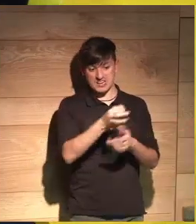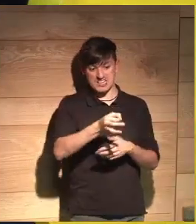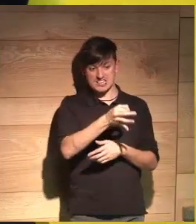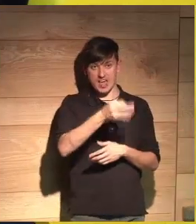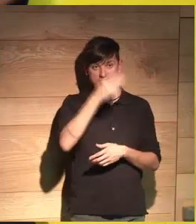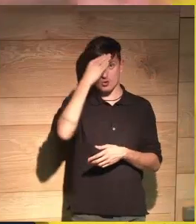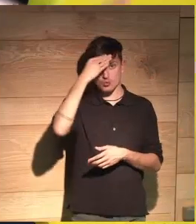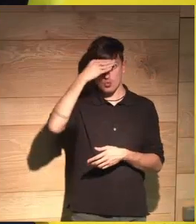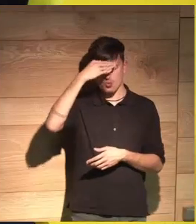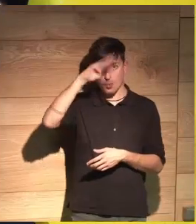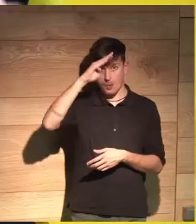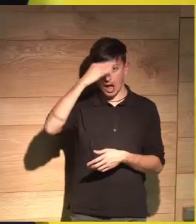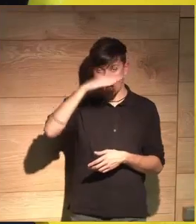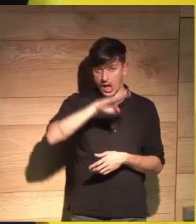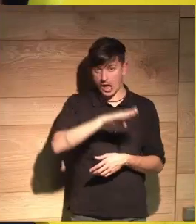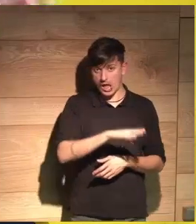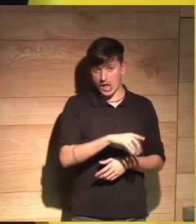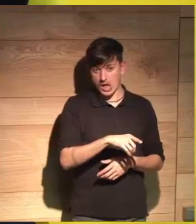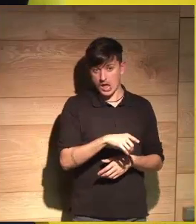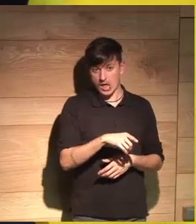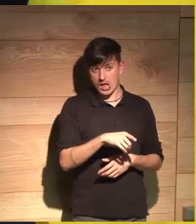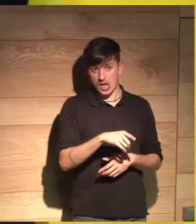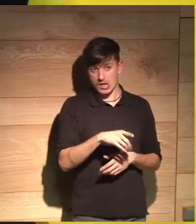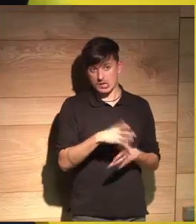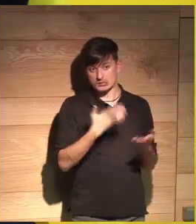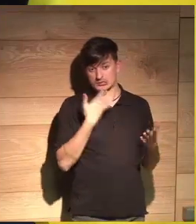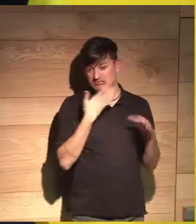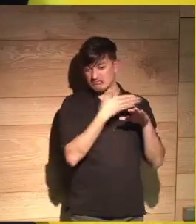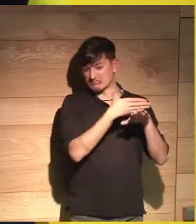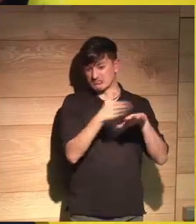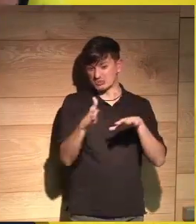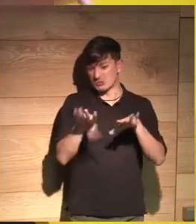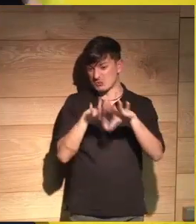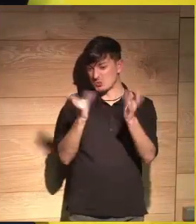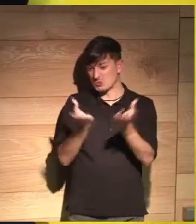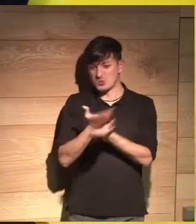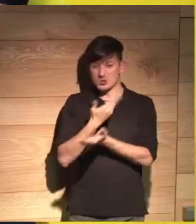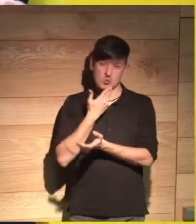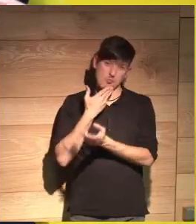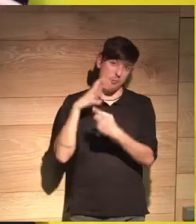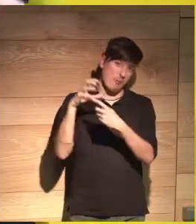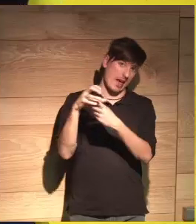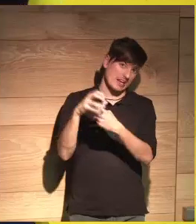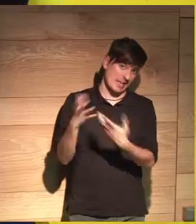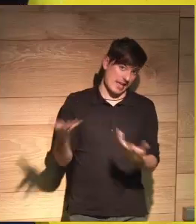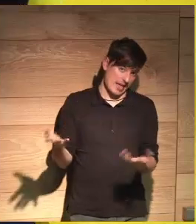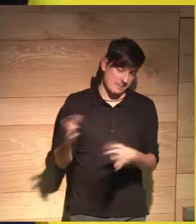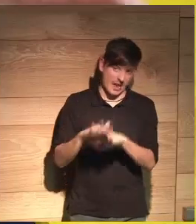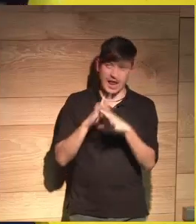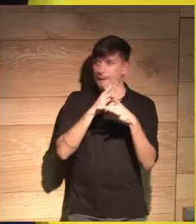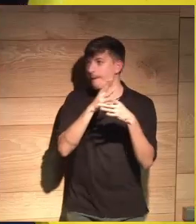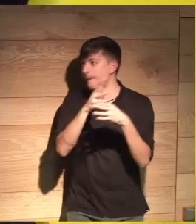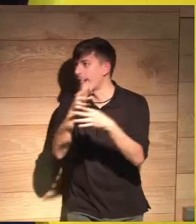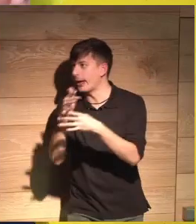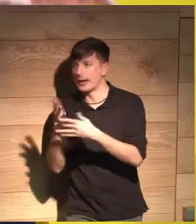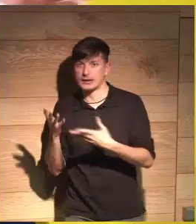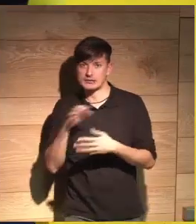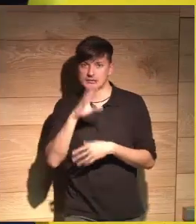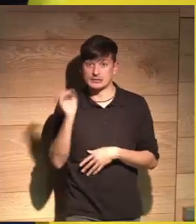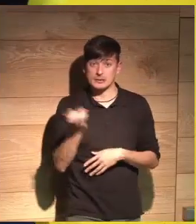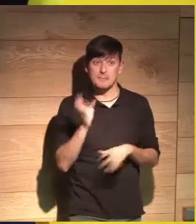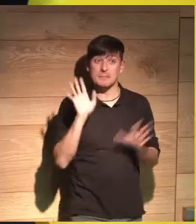en el mundo todo el mundo va a ser como una gran central park para para jugar y para hacerlo quiera